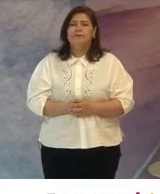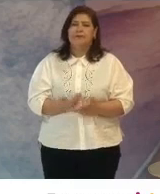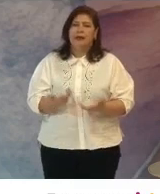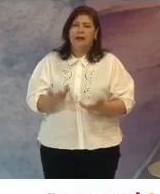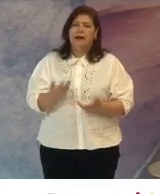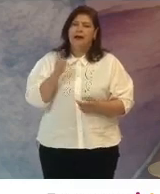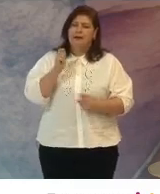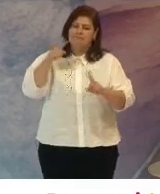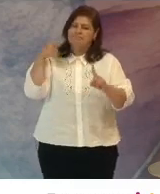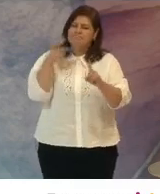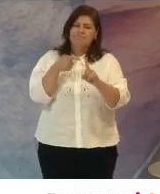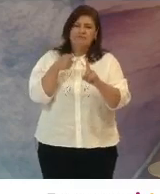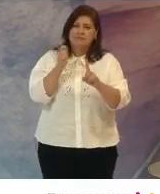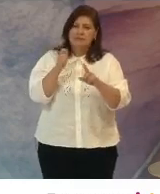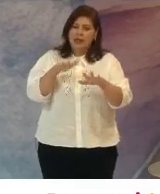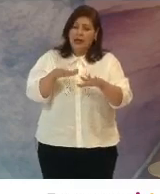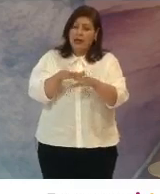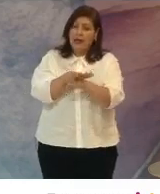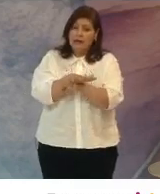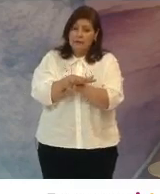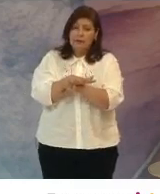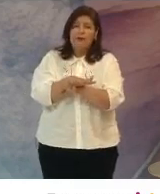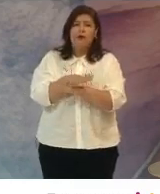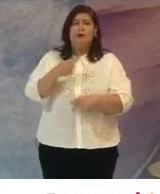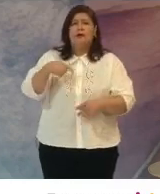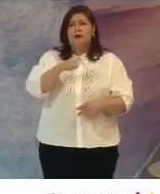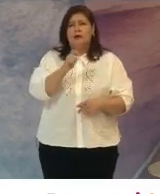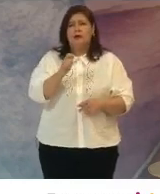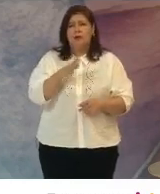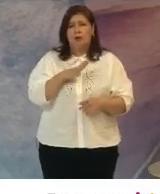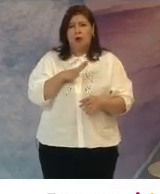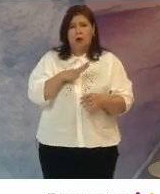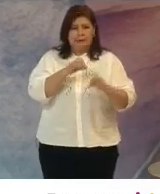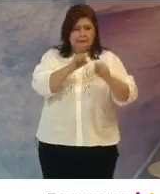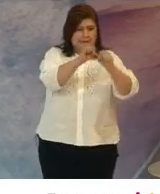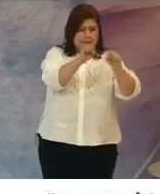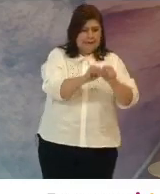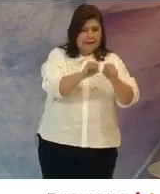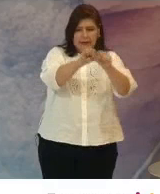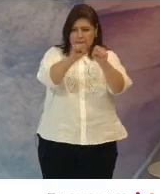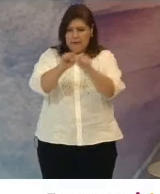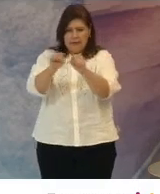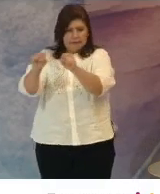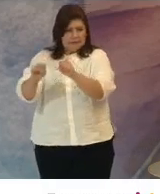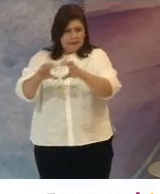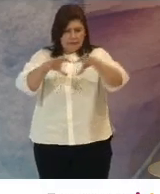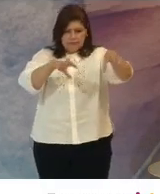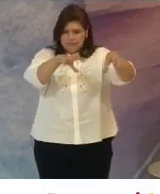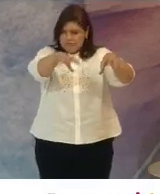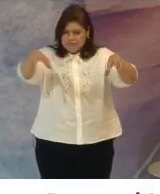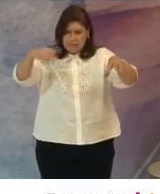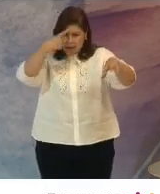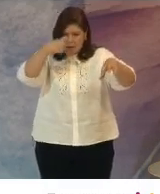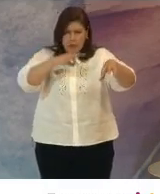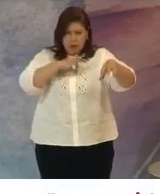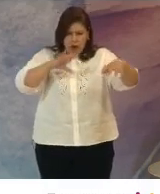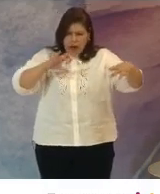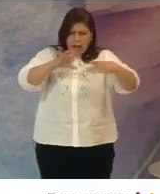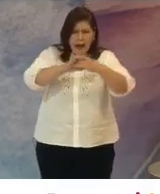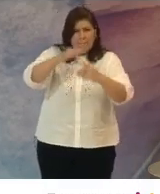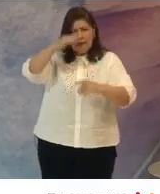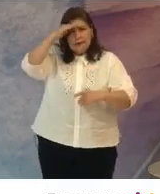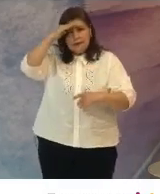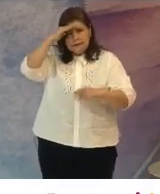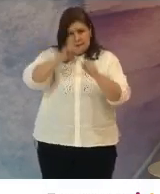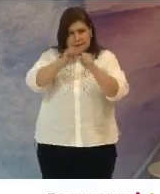este cambio de los sistemas, que es un acercamiento al pensamiento sistémico que incluye